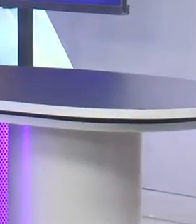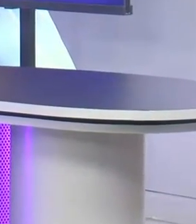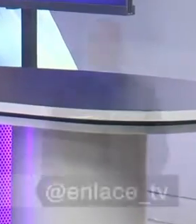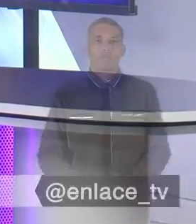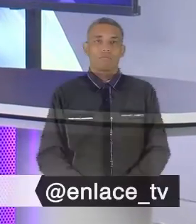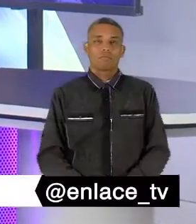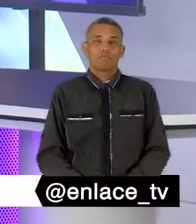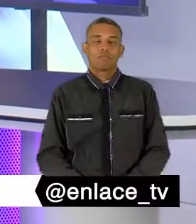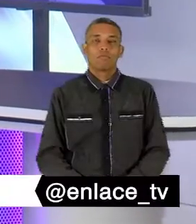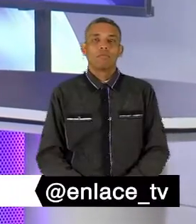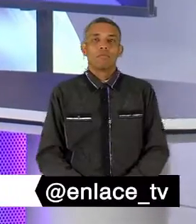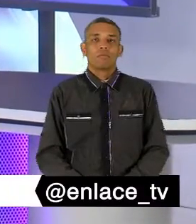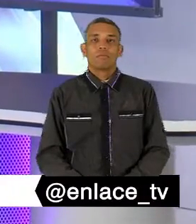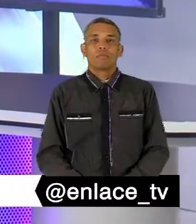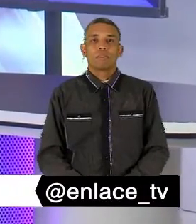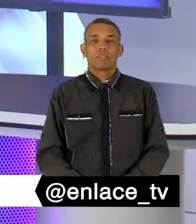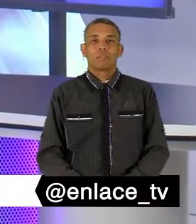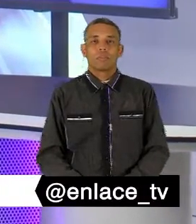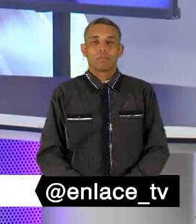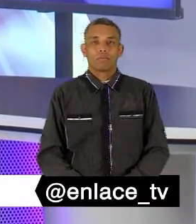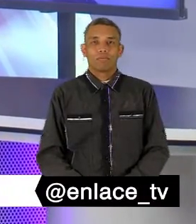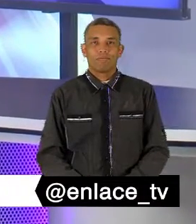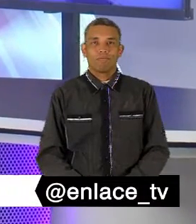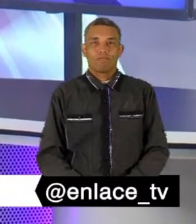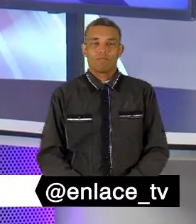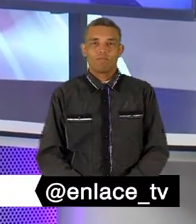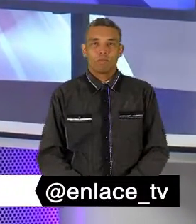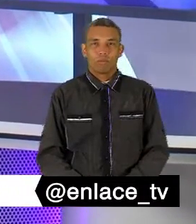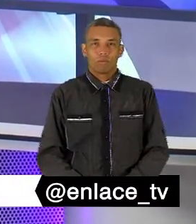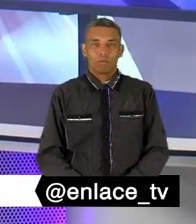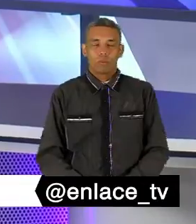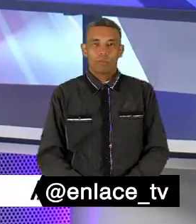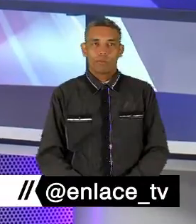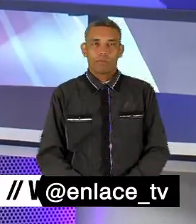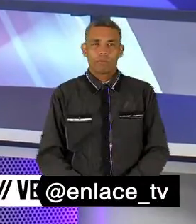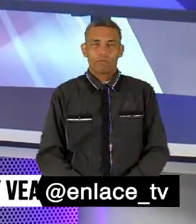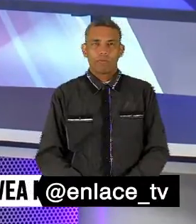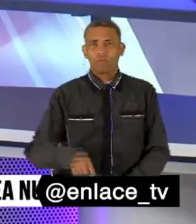Continuamos con más información en Enlace Noticias. Familia barranqueña solicita con